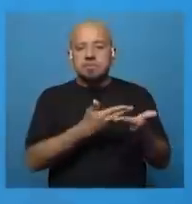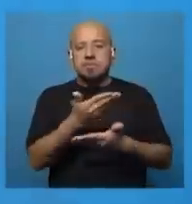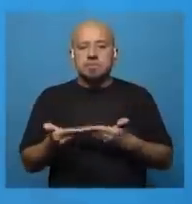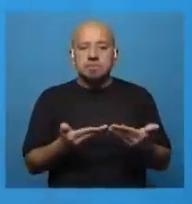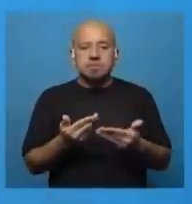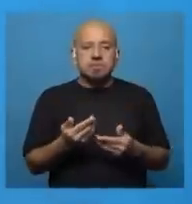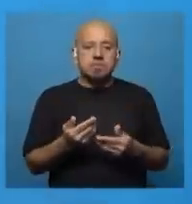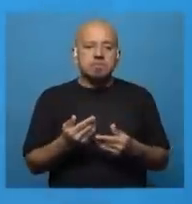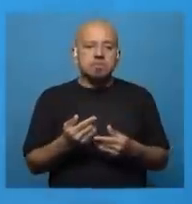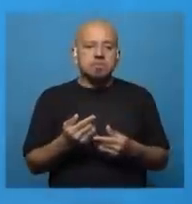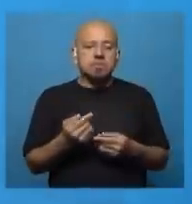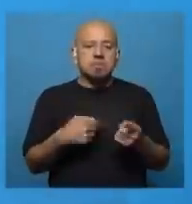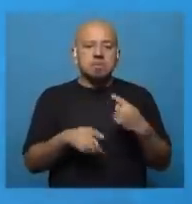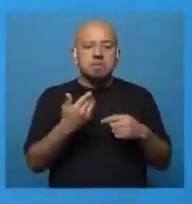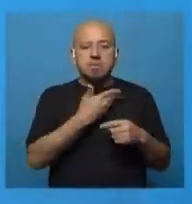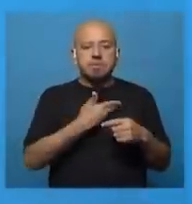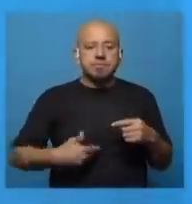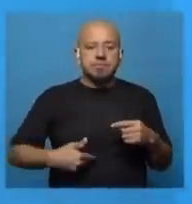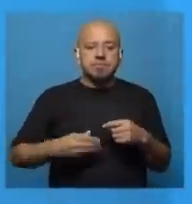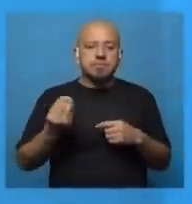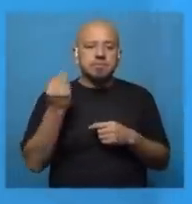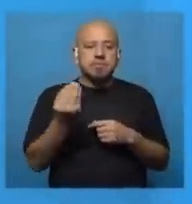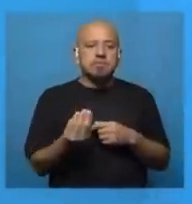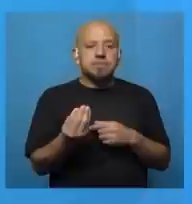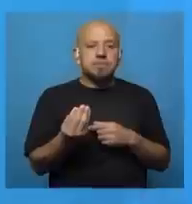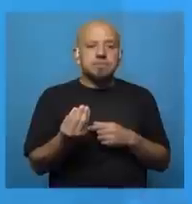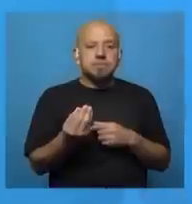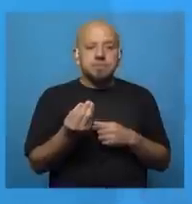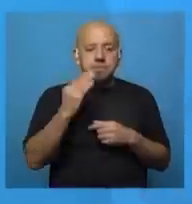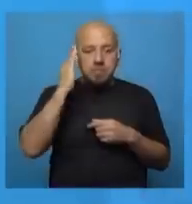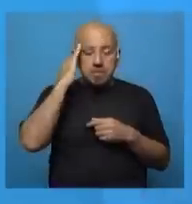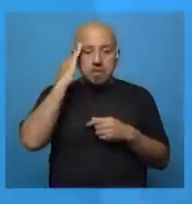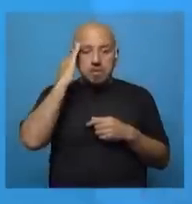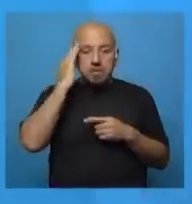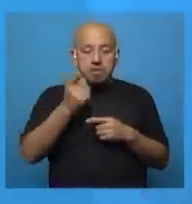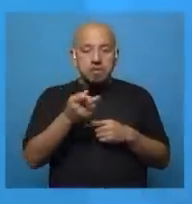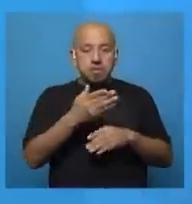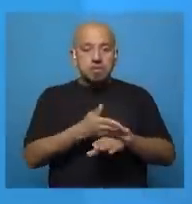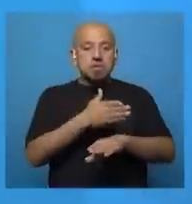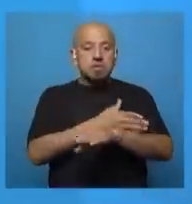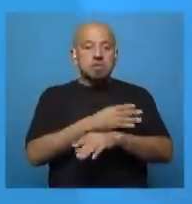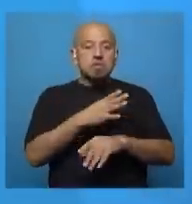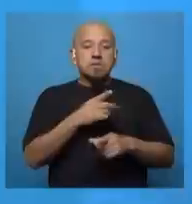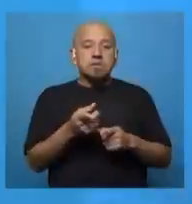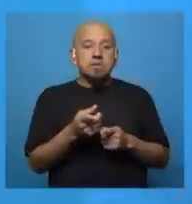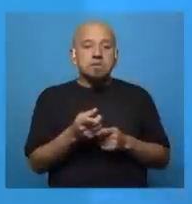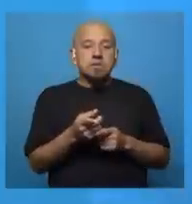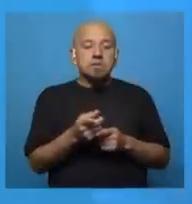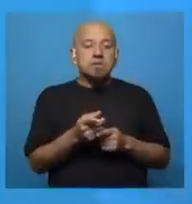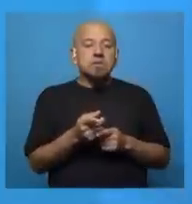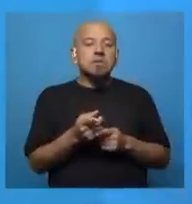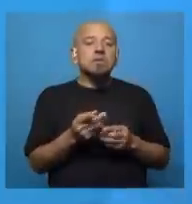y y el presidente lo colocó en ese lugar a sabiendas de sus antecedentes entre otras cosas